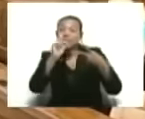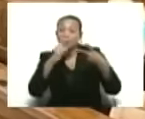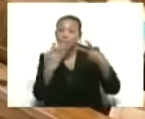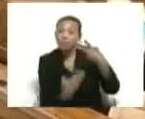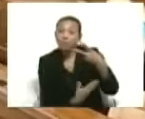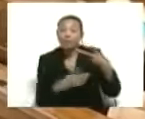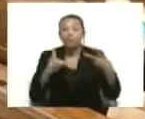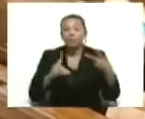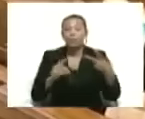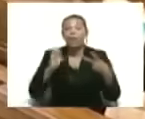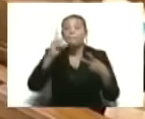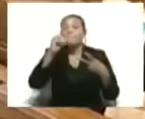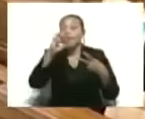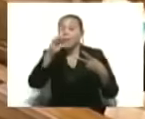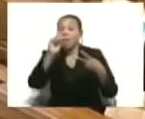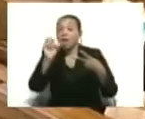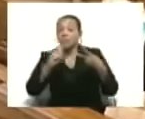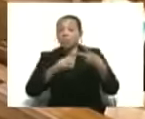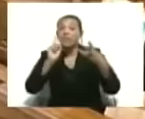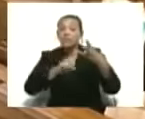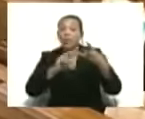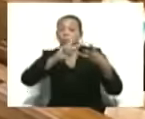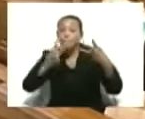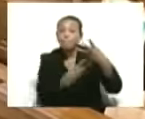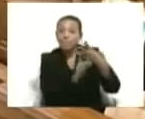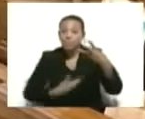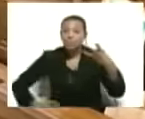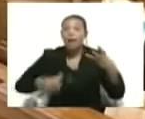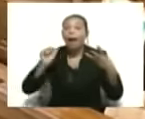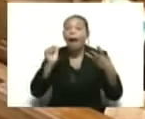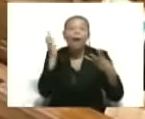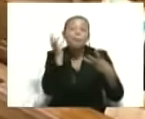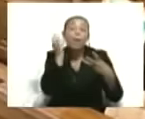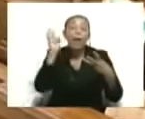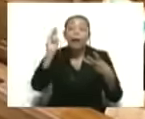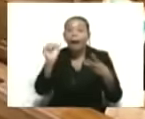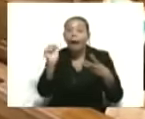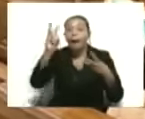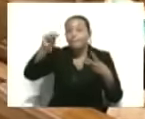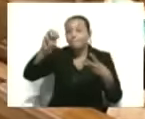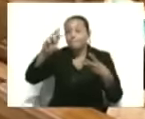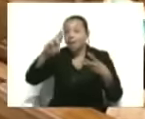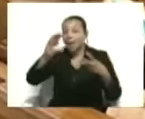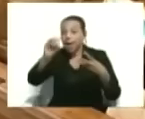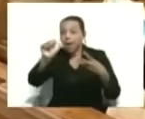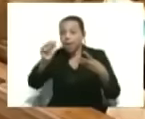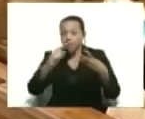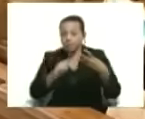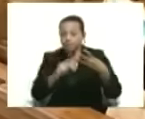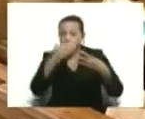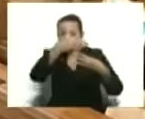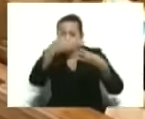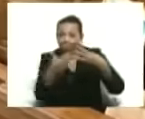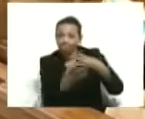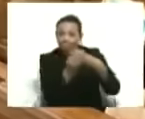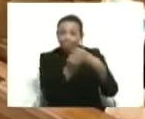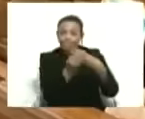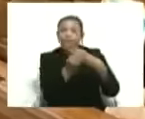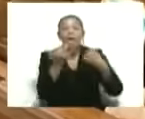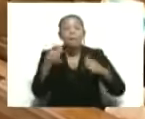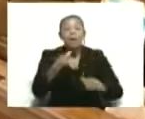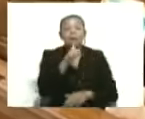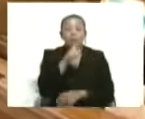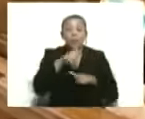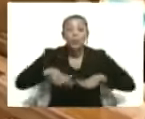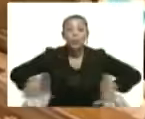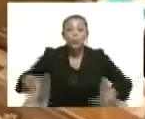vicepresidencia el diputado Pedro Infante y en la segunda vicepresidencia la diputada América Pérez. Es parte del